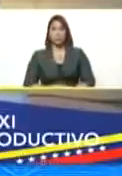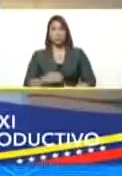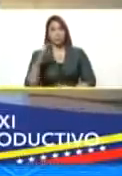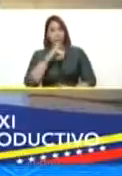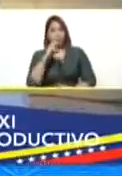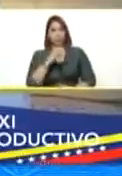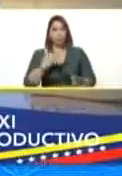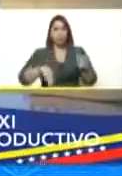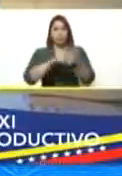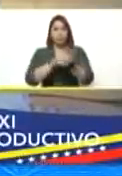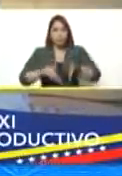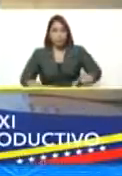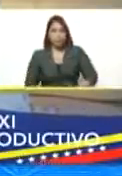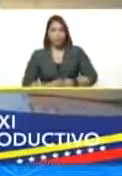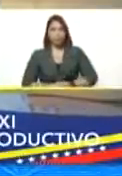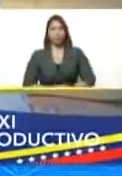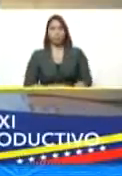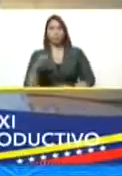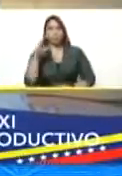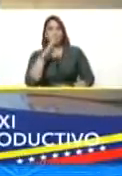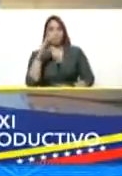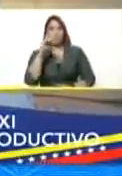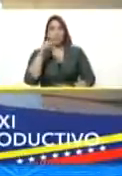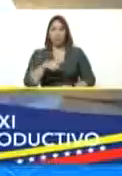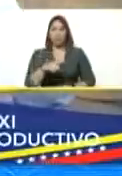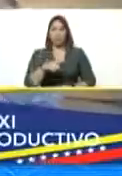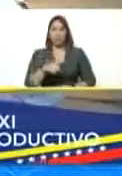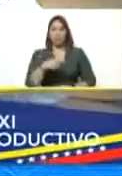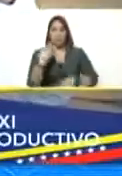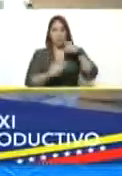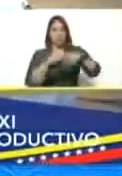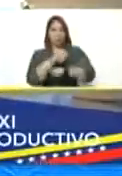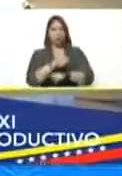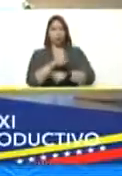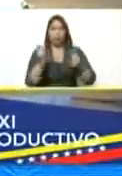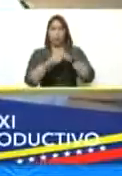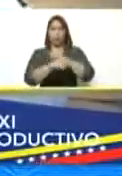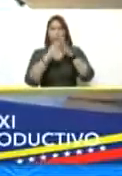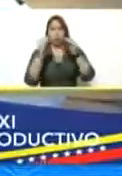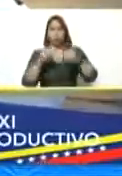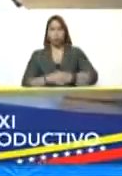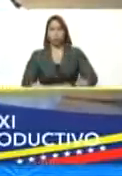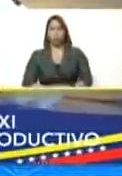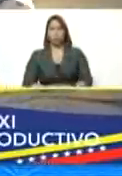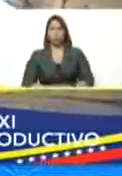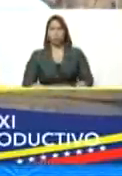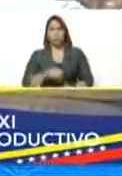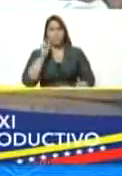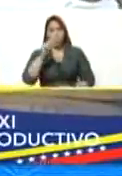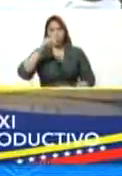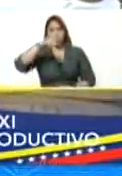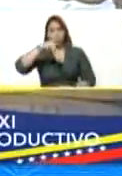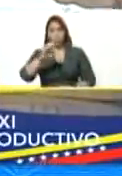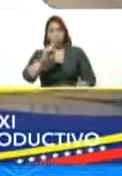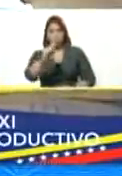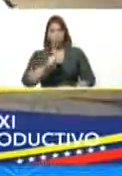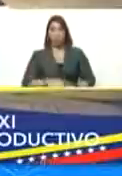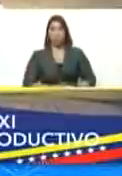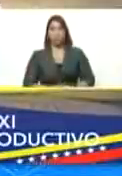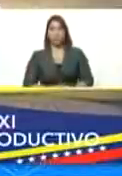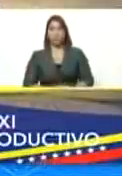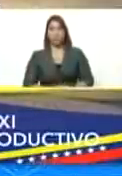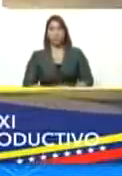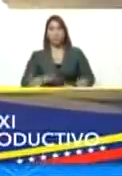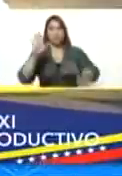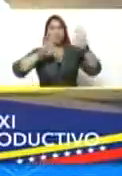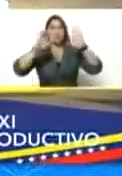del renacimiento y la Caracas de la revolución que cambia todo. Punto. Nax, levante